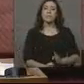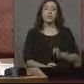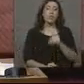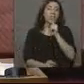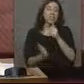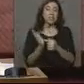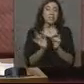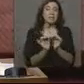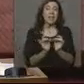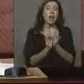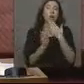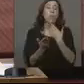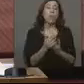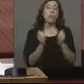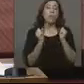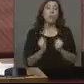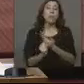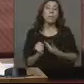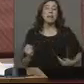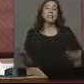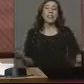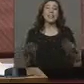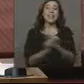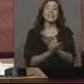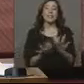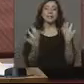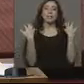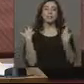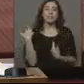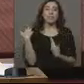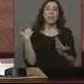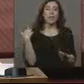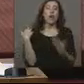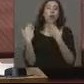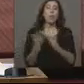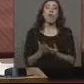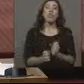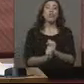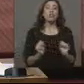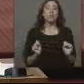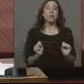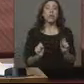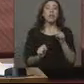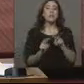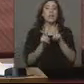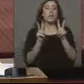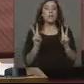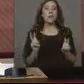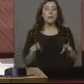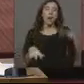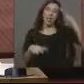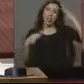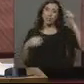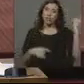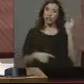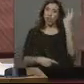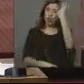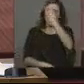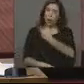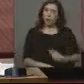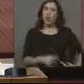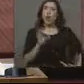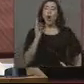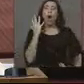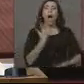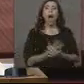clarifica cuándo podrá el presidente transferir estas competencias y cuá o no será asunto discrecional para El Ejecutivo o